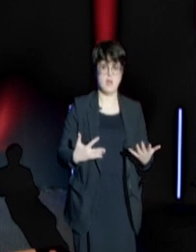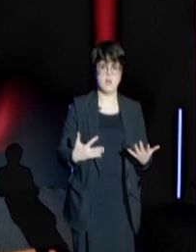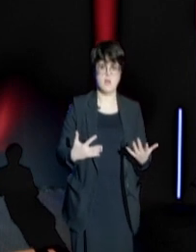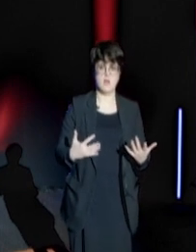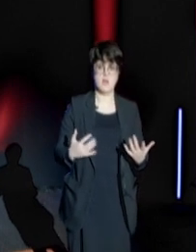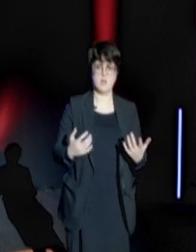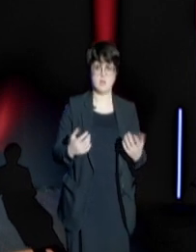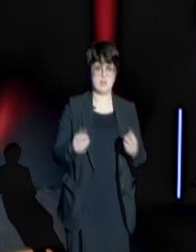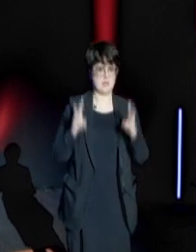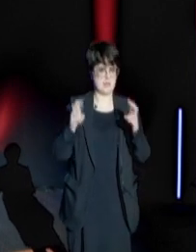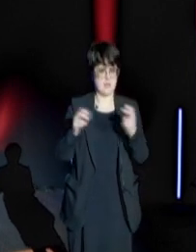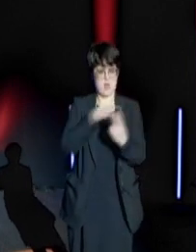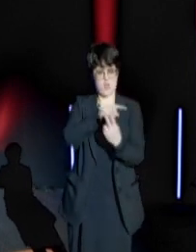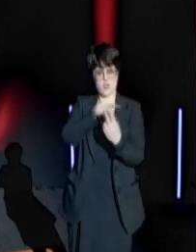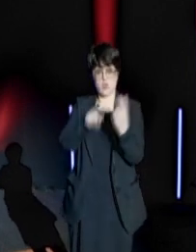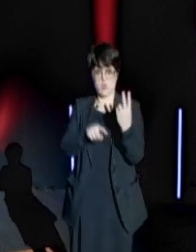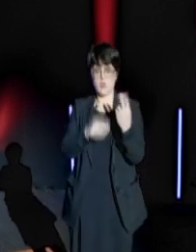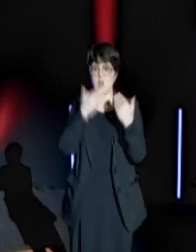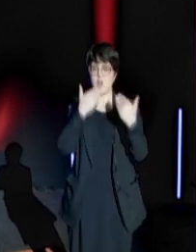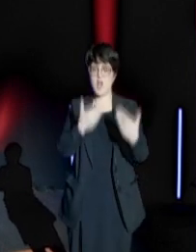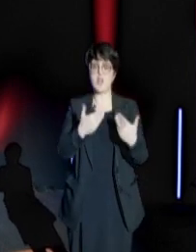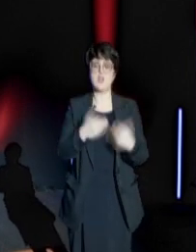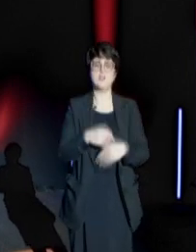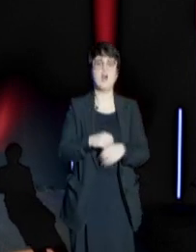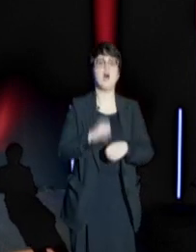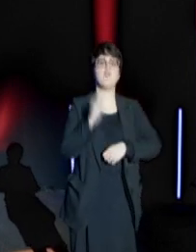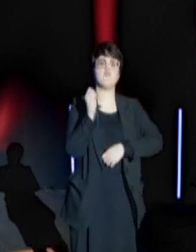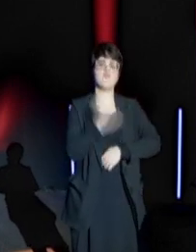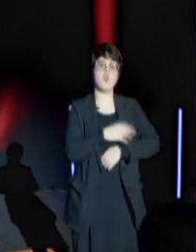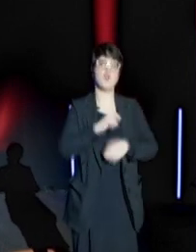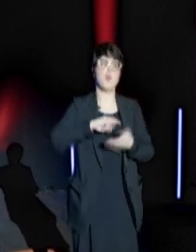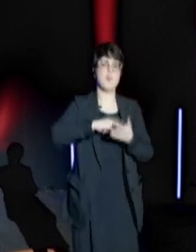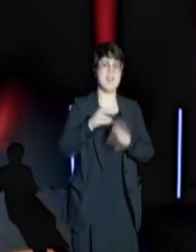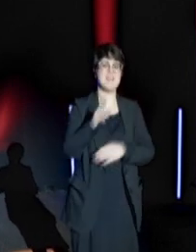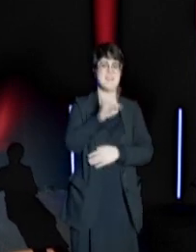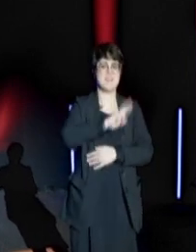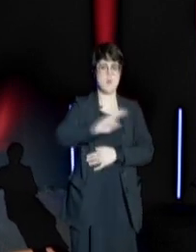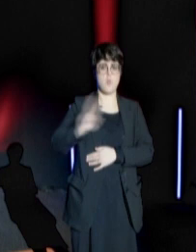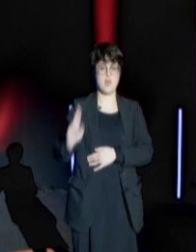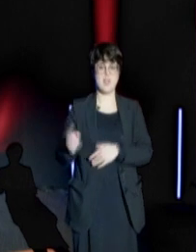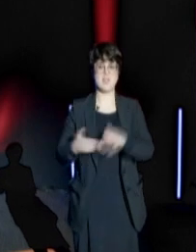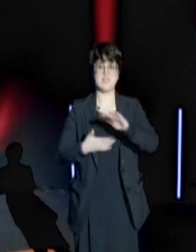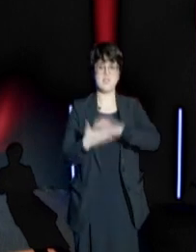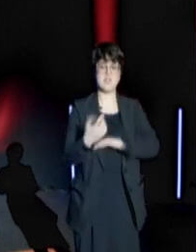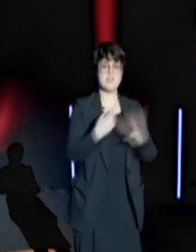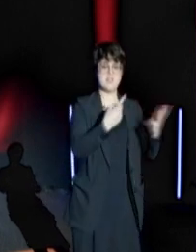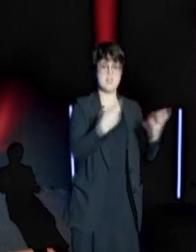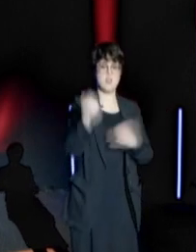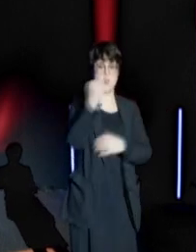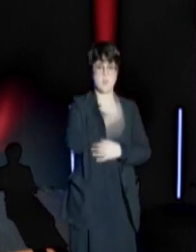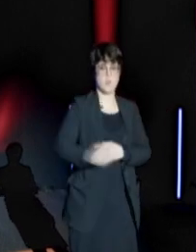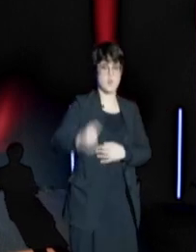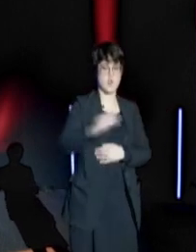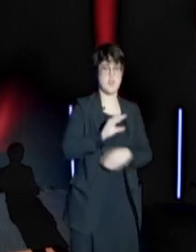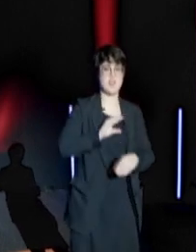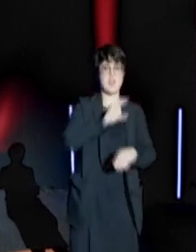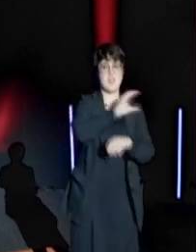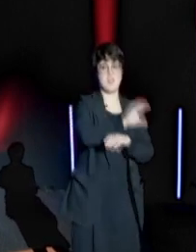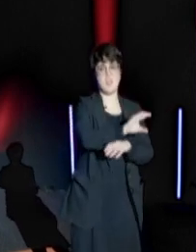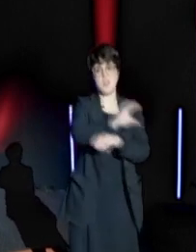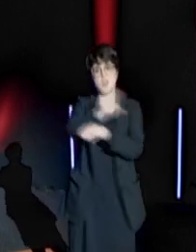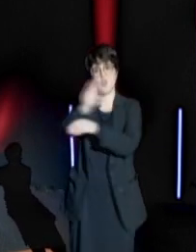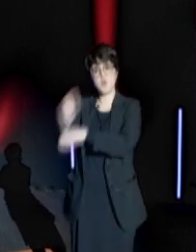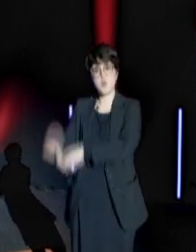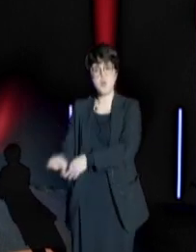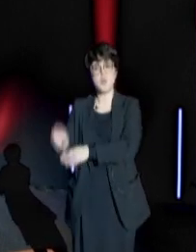En esa dirección con fondos del plan de recuperación estamos destinando 600 millones de euros por una vía u otra a